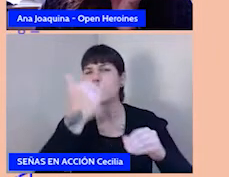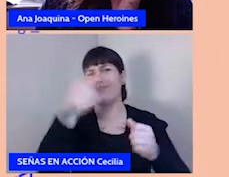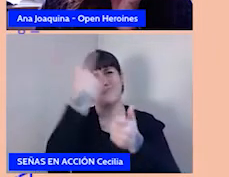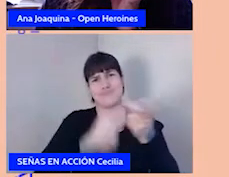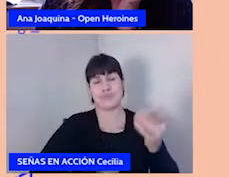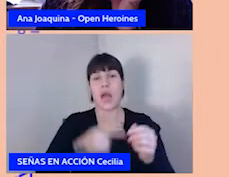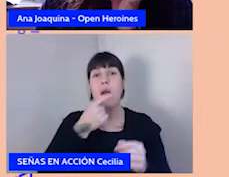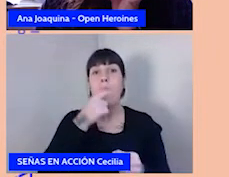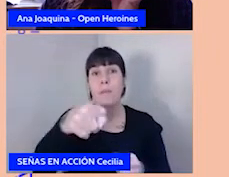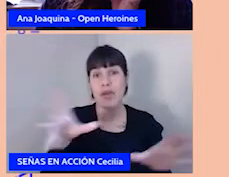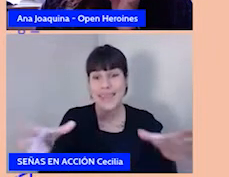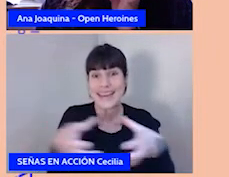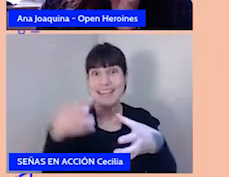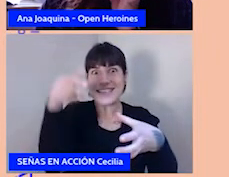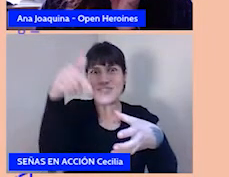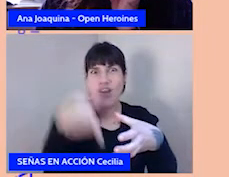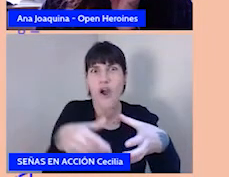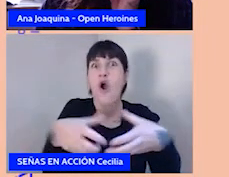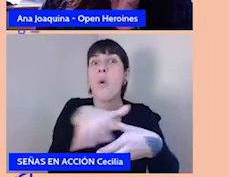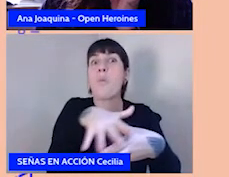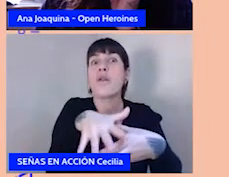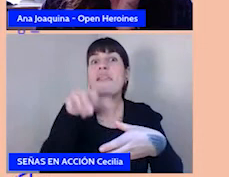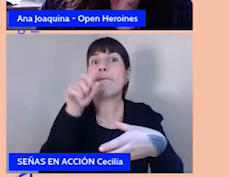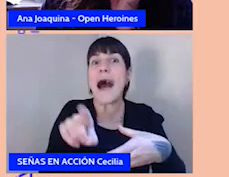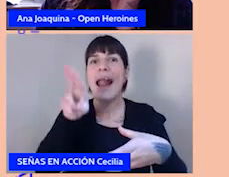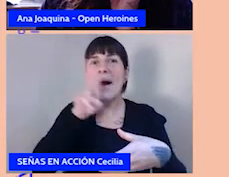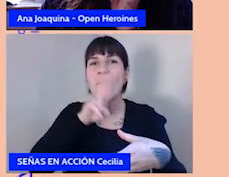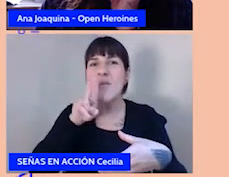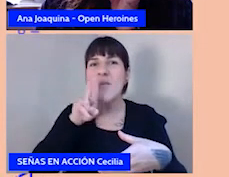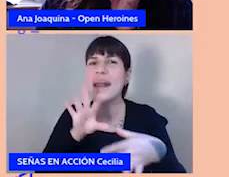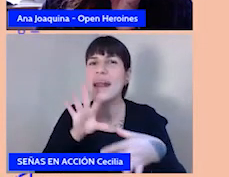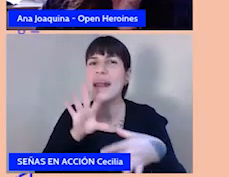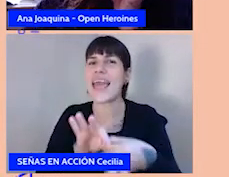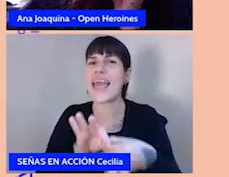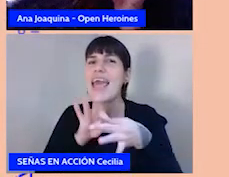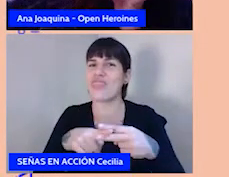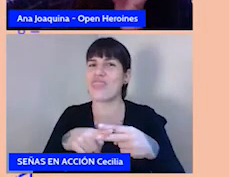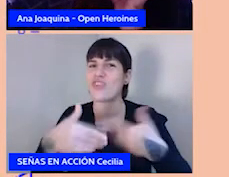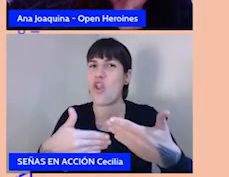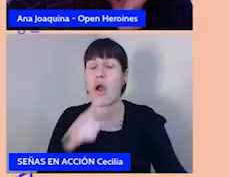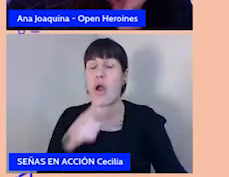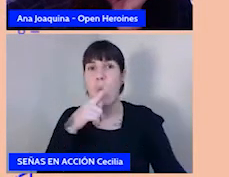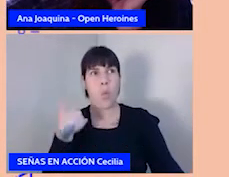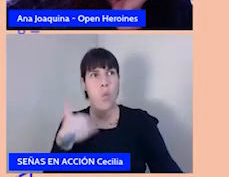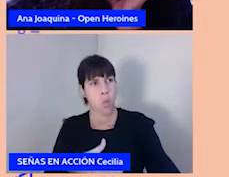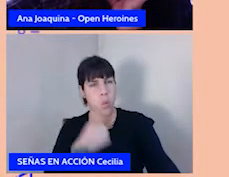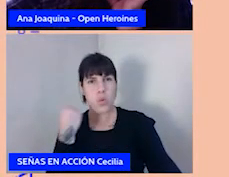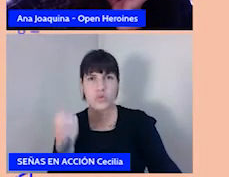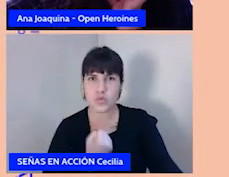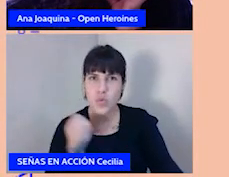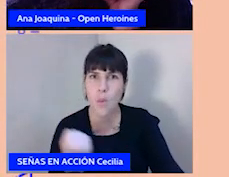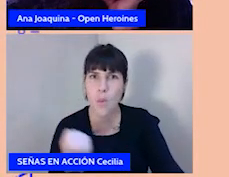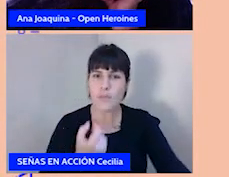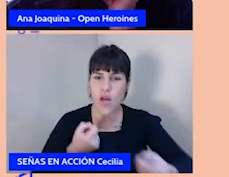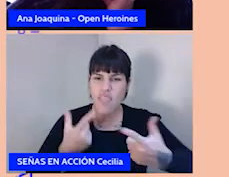este nicho de comunidades para mujeres en tecnología, que me parece un espacio súper importante como para poder empoderar a la